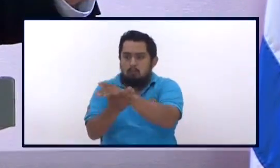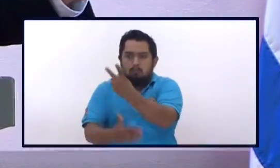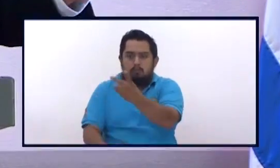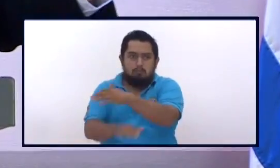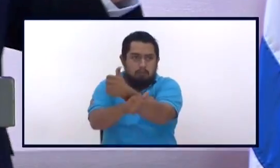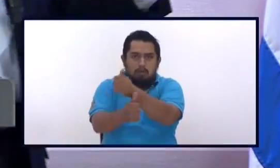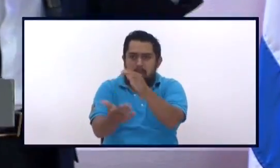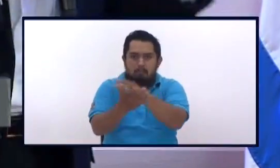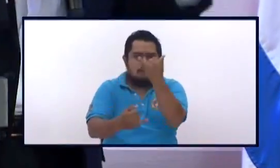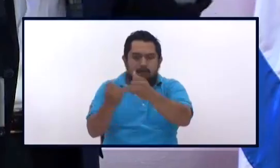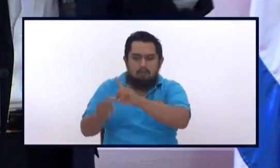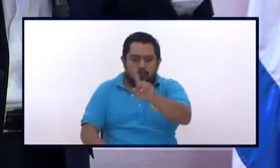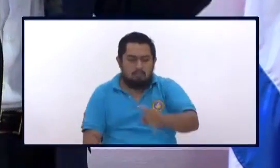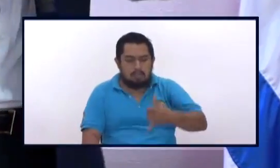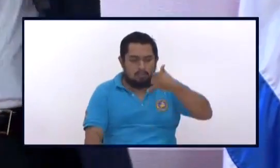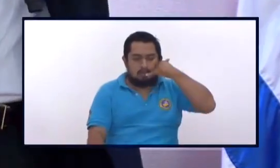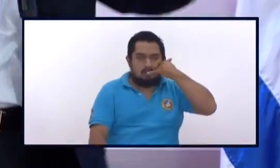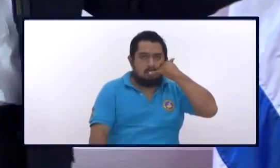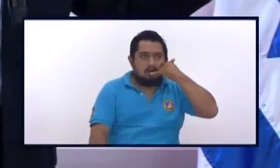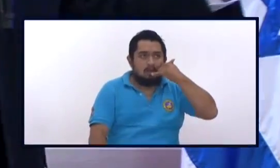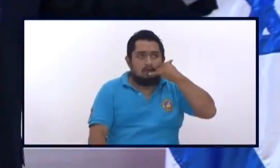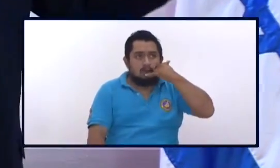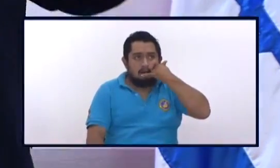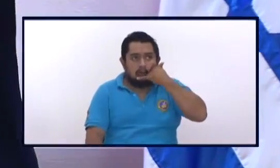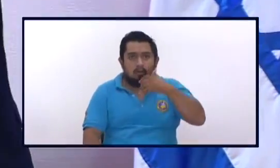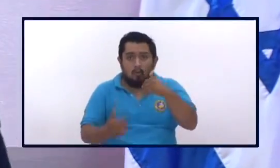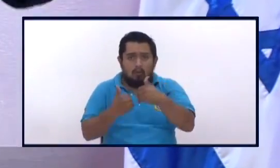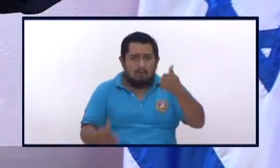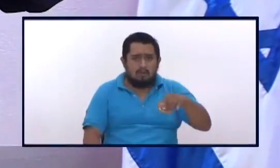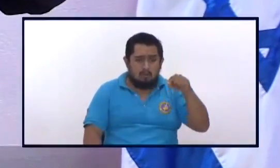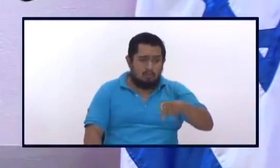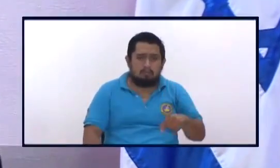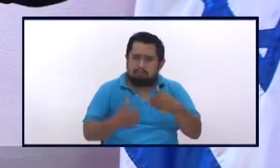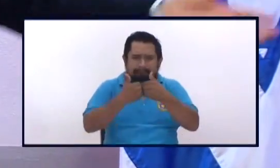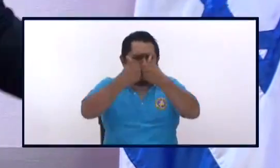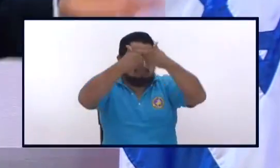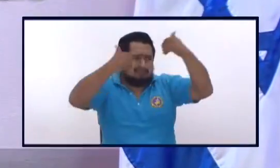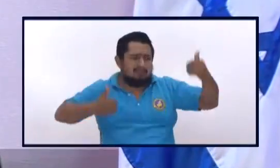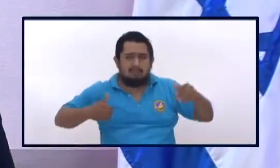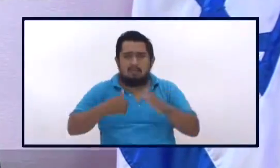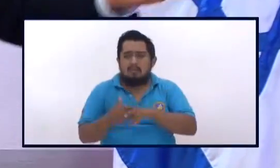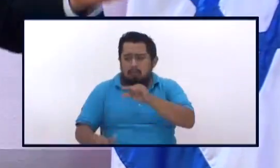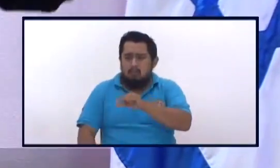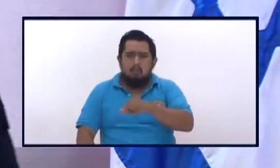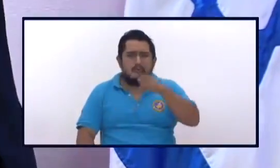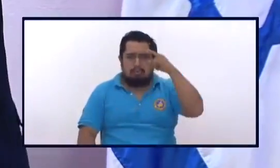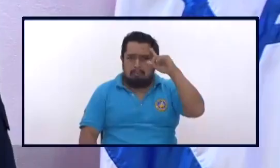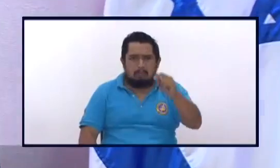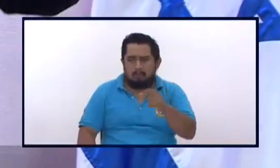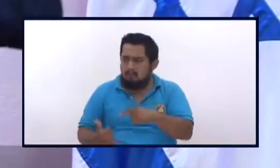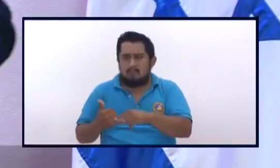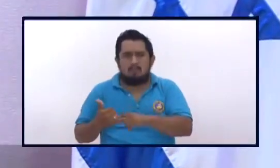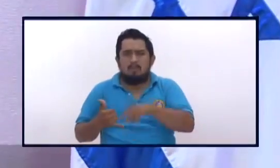todo tranquilo cuando yo revisé mi teléfono móvil que son muy diferentes a los de hoy eran menos inteligentes menos sofisticados